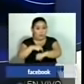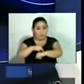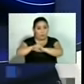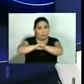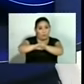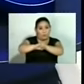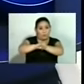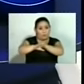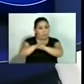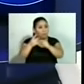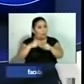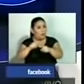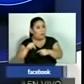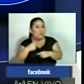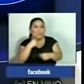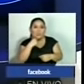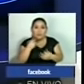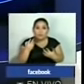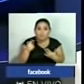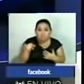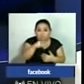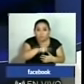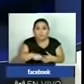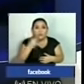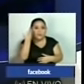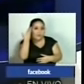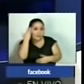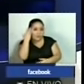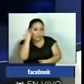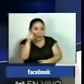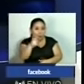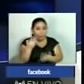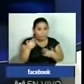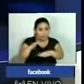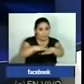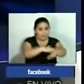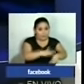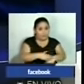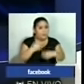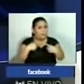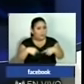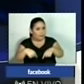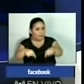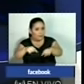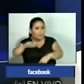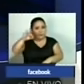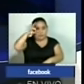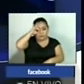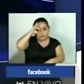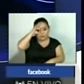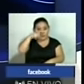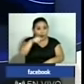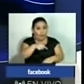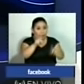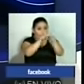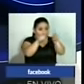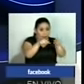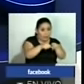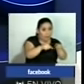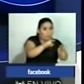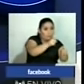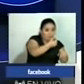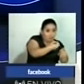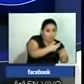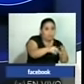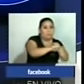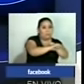pausa comercial, pero a quienes nos están sintonizando a través de Facebook, les recordamos que continuamos con ustedes mientras tengamos el corte